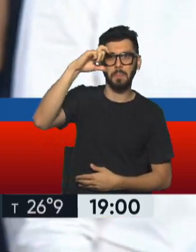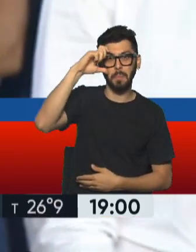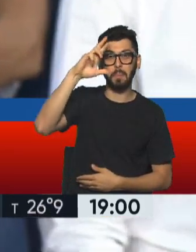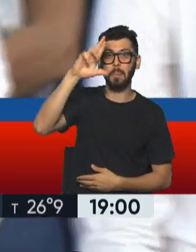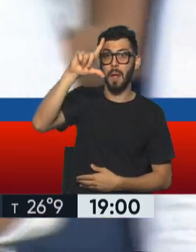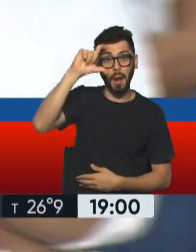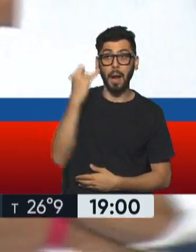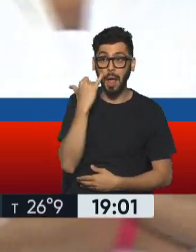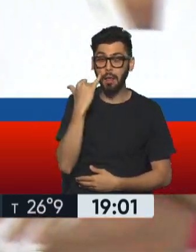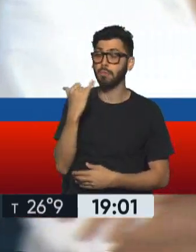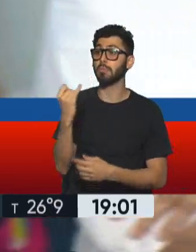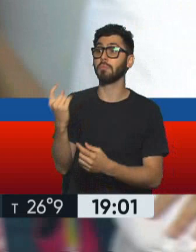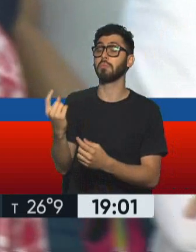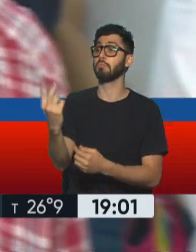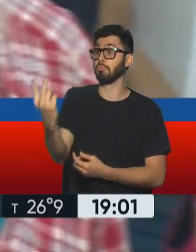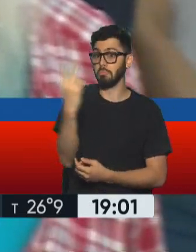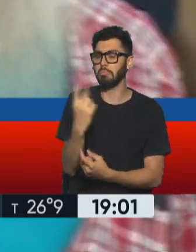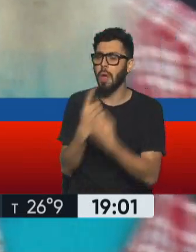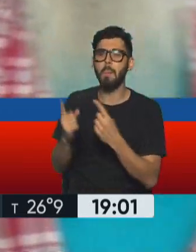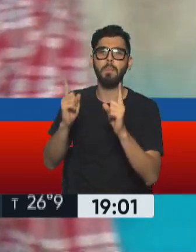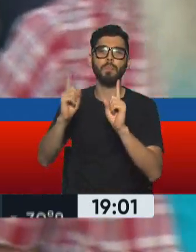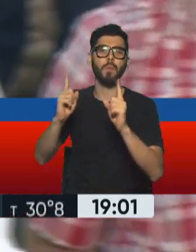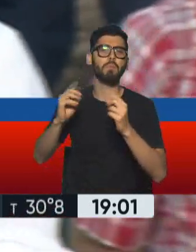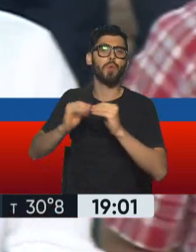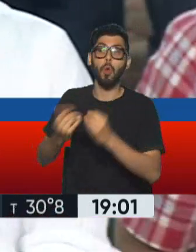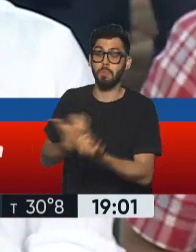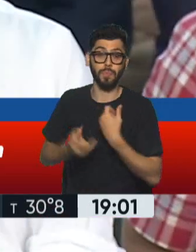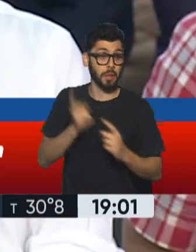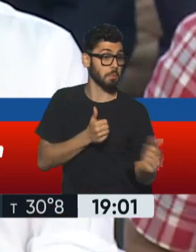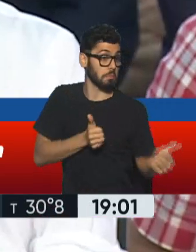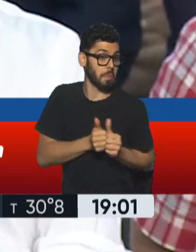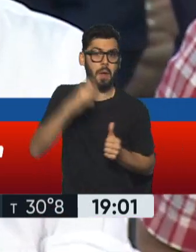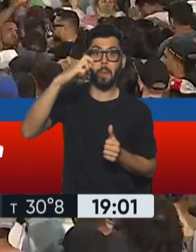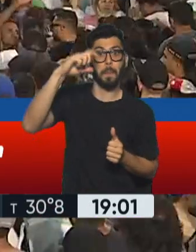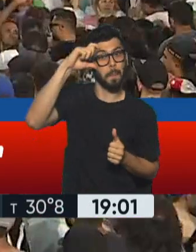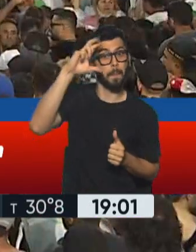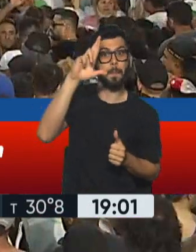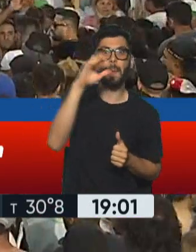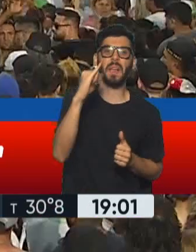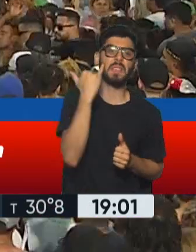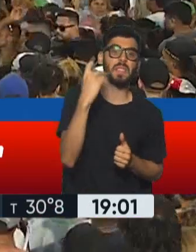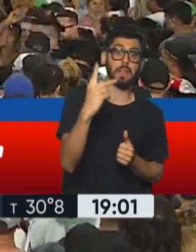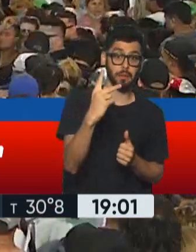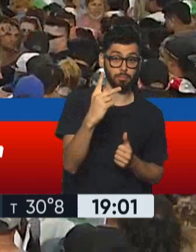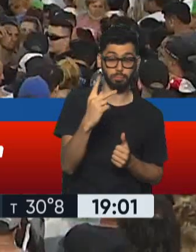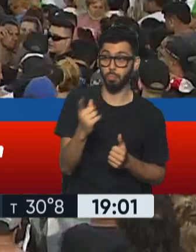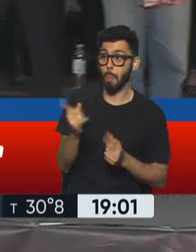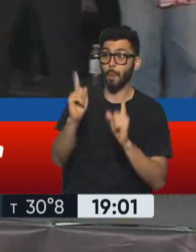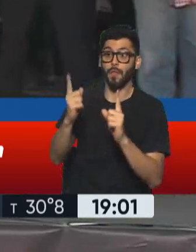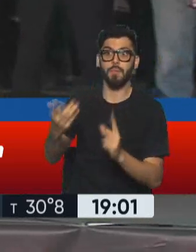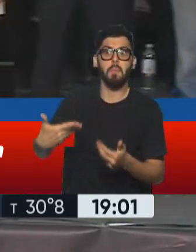docentes hoy en día. Lo invité a Jimmy Persic para que participe conmigo y que escuche de primera mano lo que los docentes nos planteaban